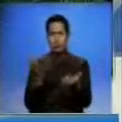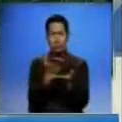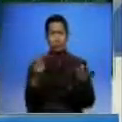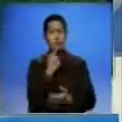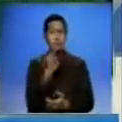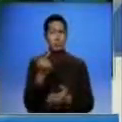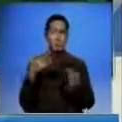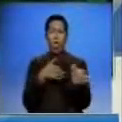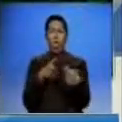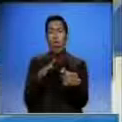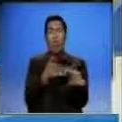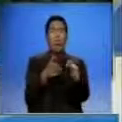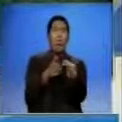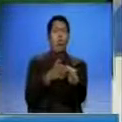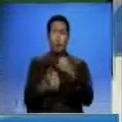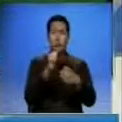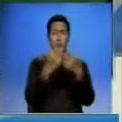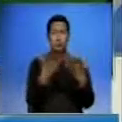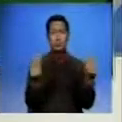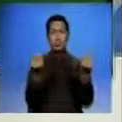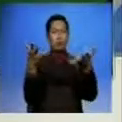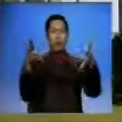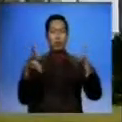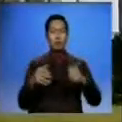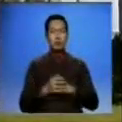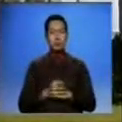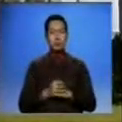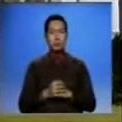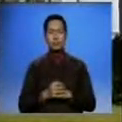el congestionamiento vehicular del sector.